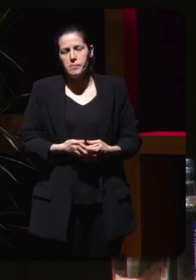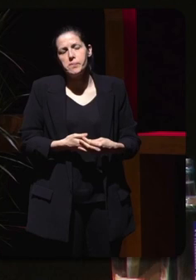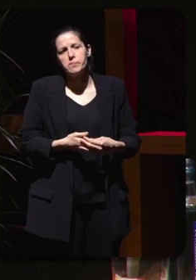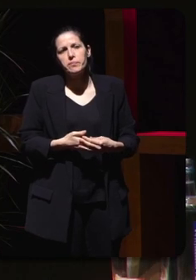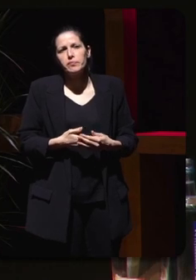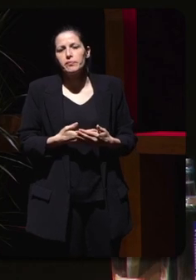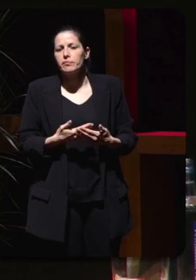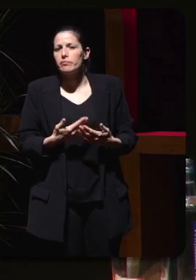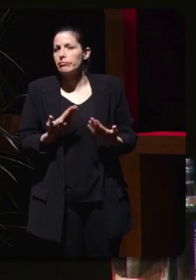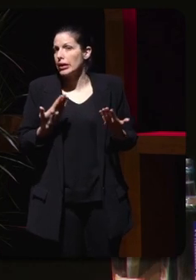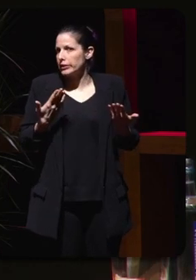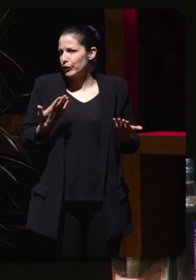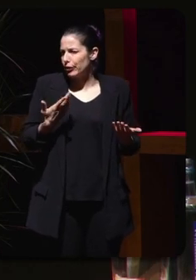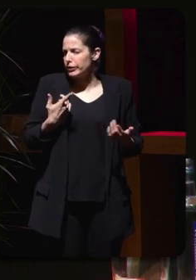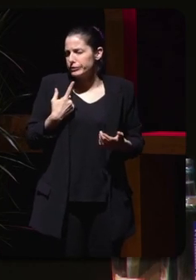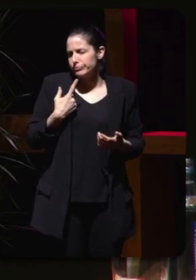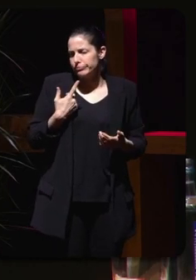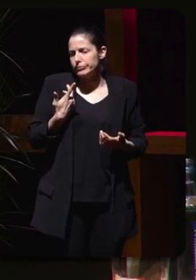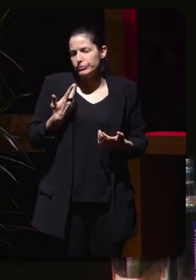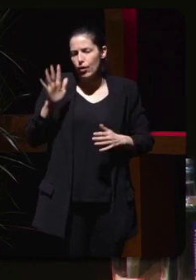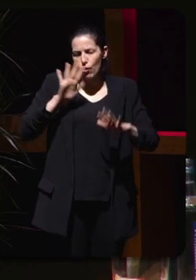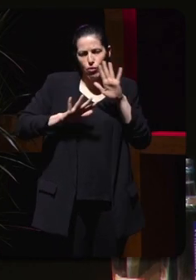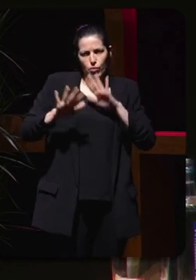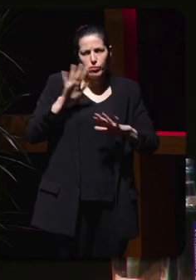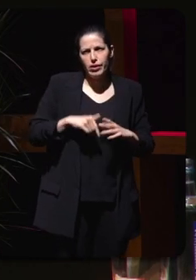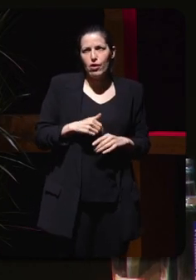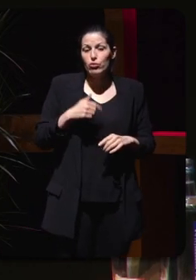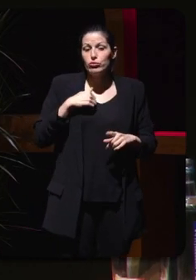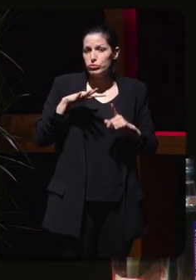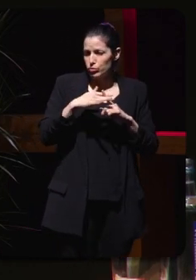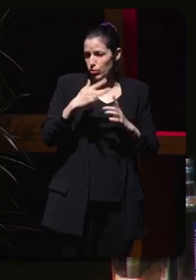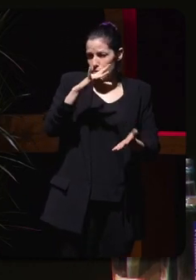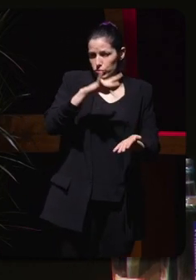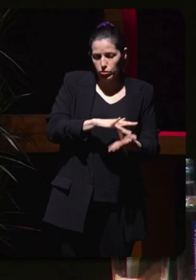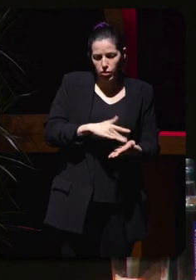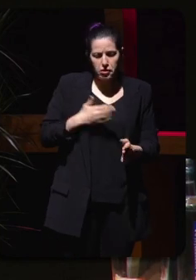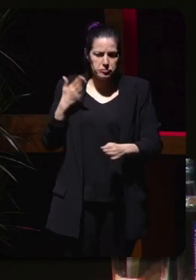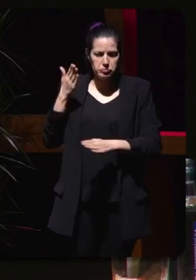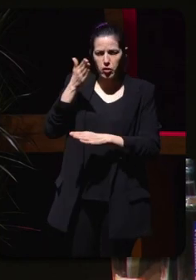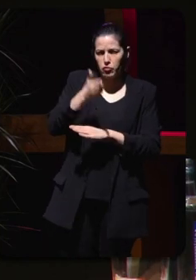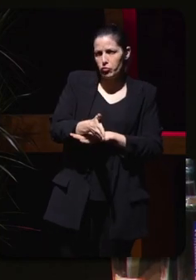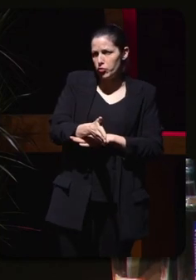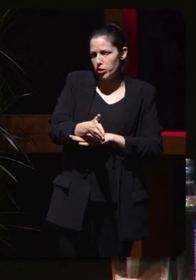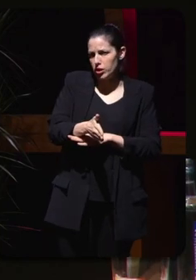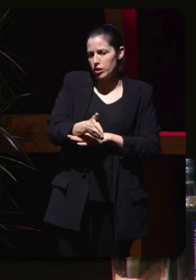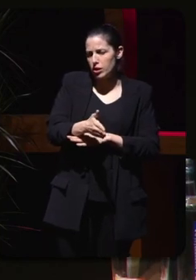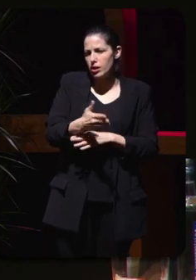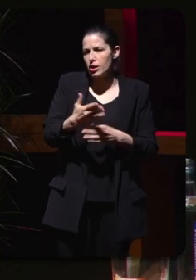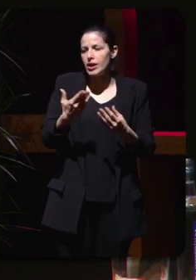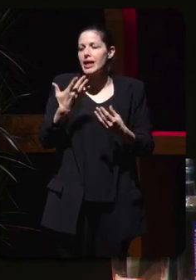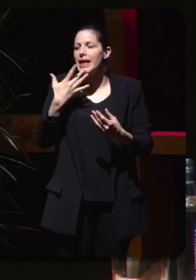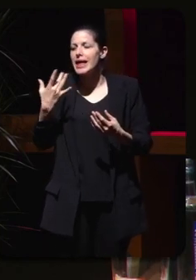bueno, pues era complicado. Me ocurrió que, por ejemplo, fui a cubrir, a hacer una cobertura, no voy a decir con quién ni